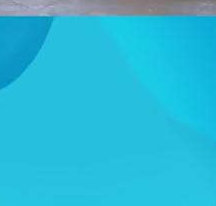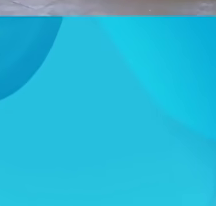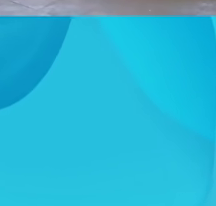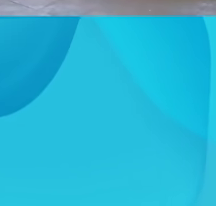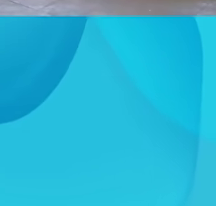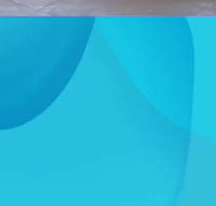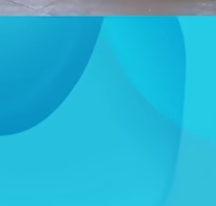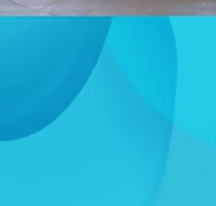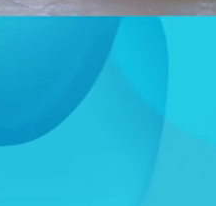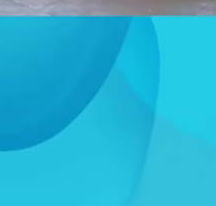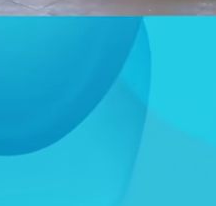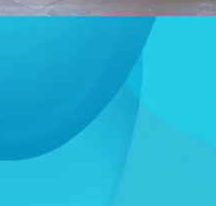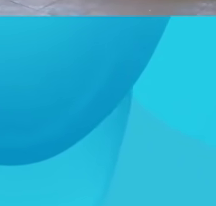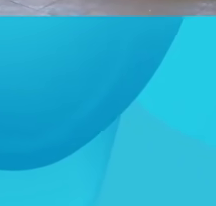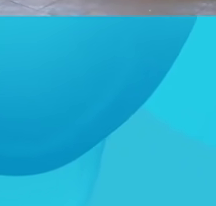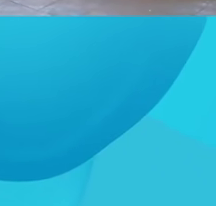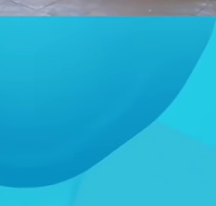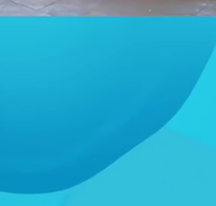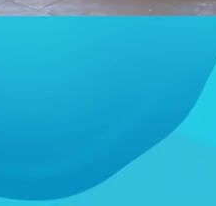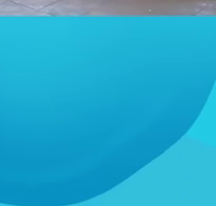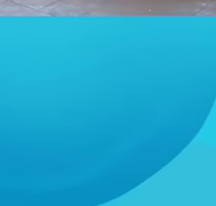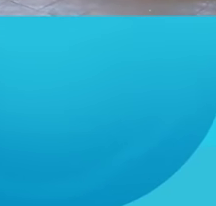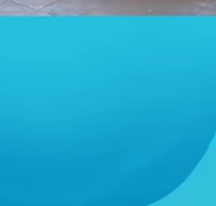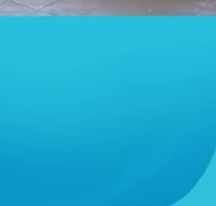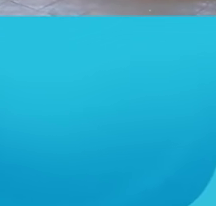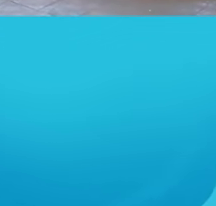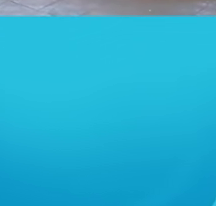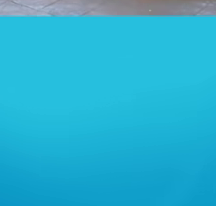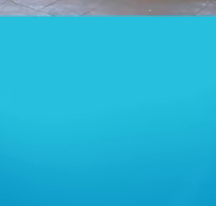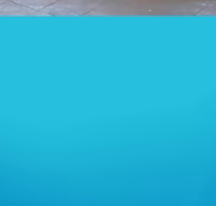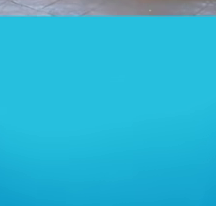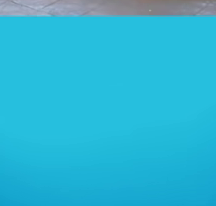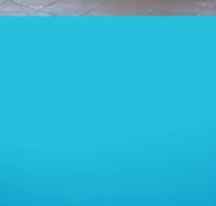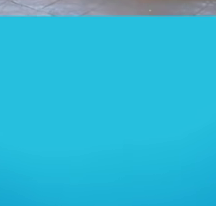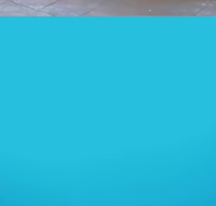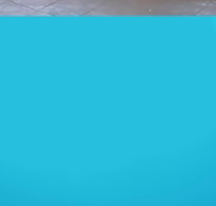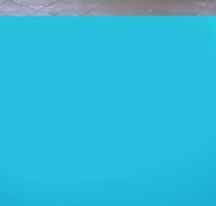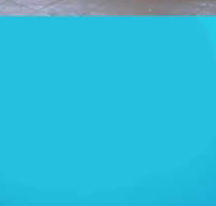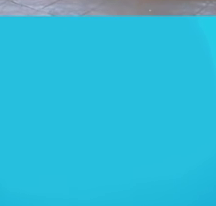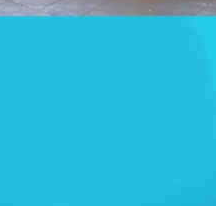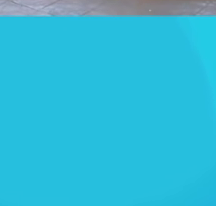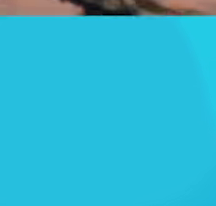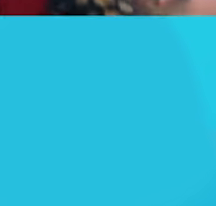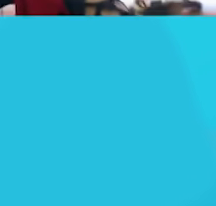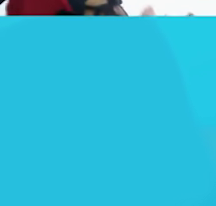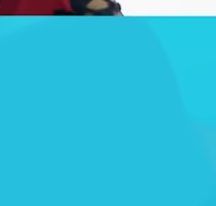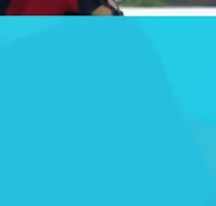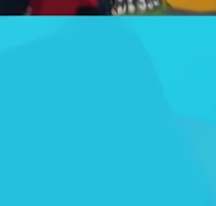Thank you.